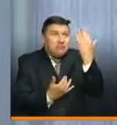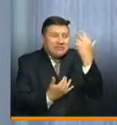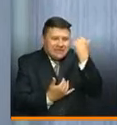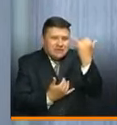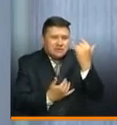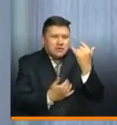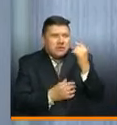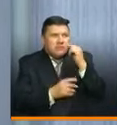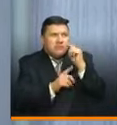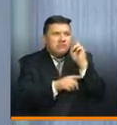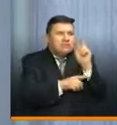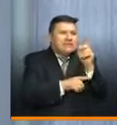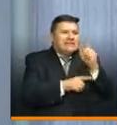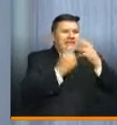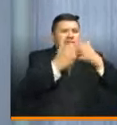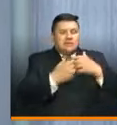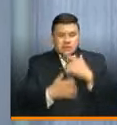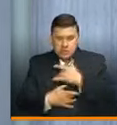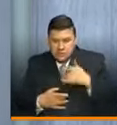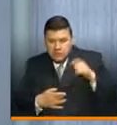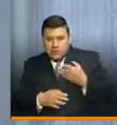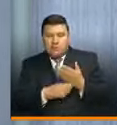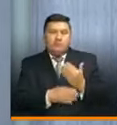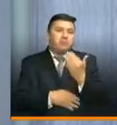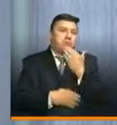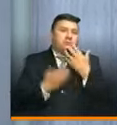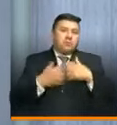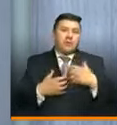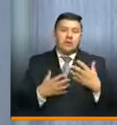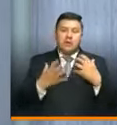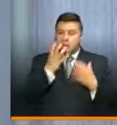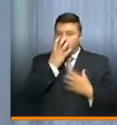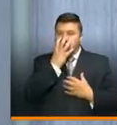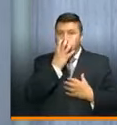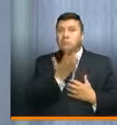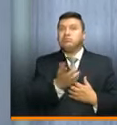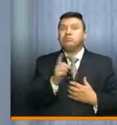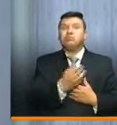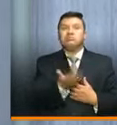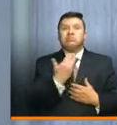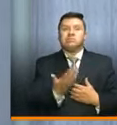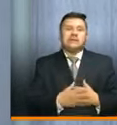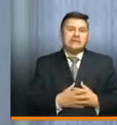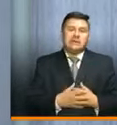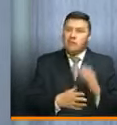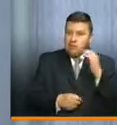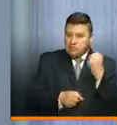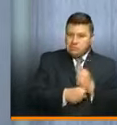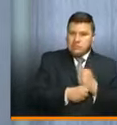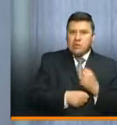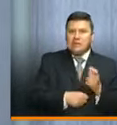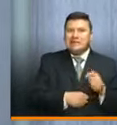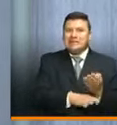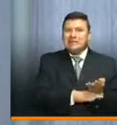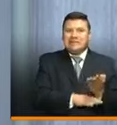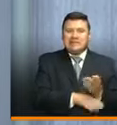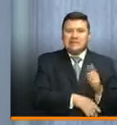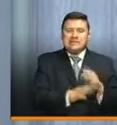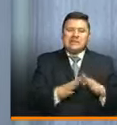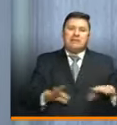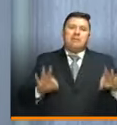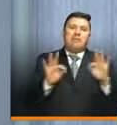un seguimiento. Sabemos que algunas, por ejemplo, la producción de ventiladores, de respiratorios, están siendo bastante